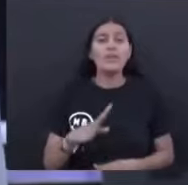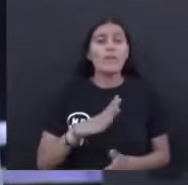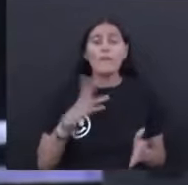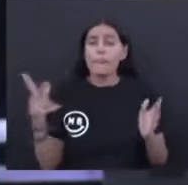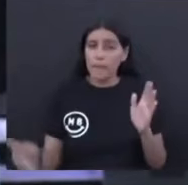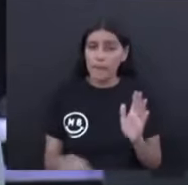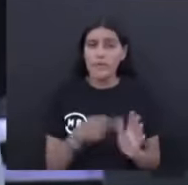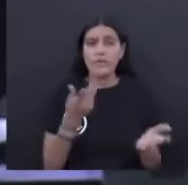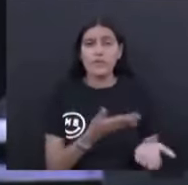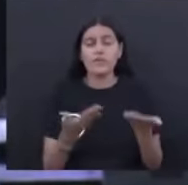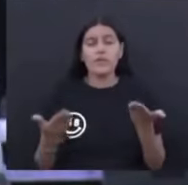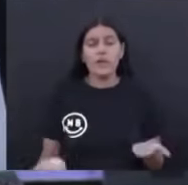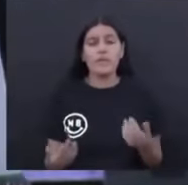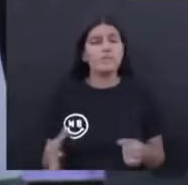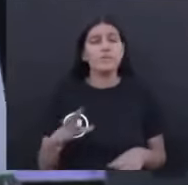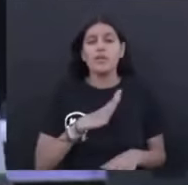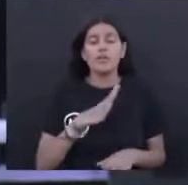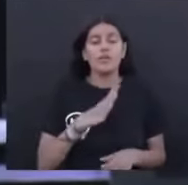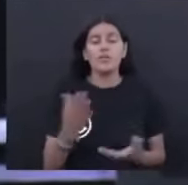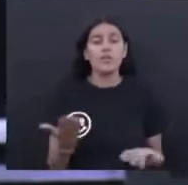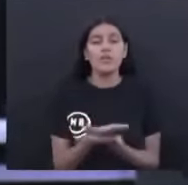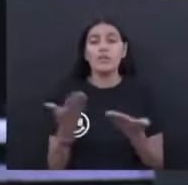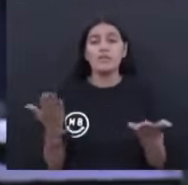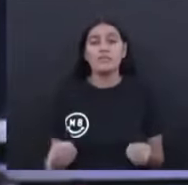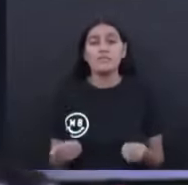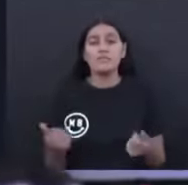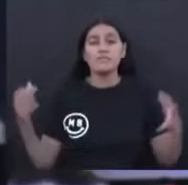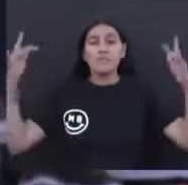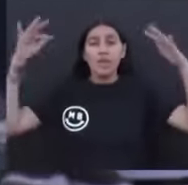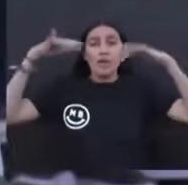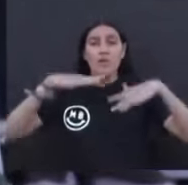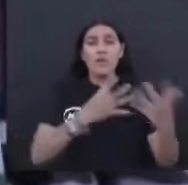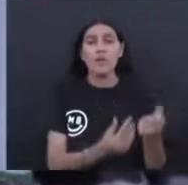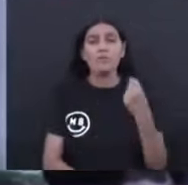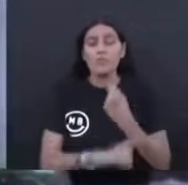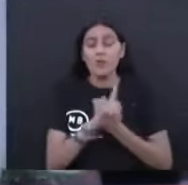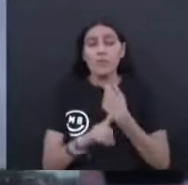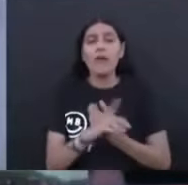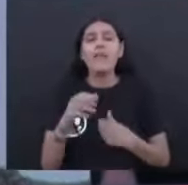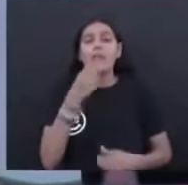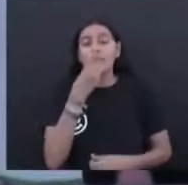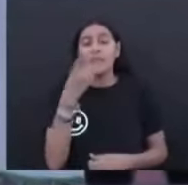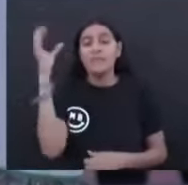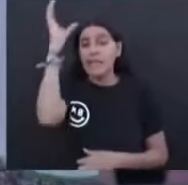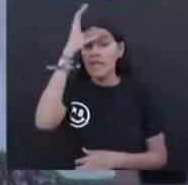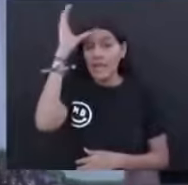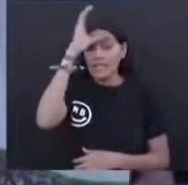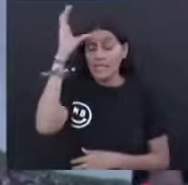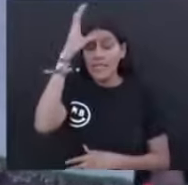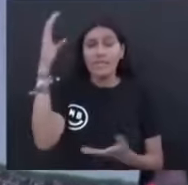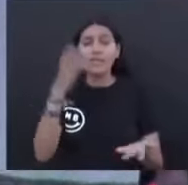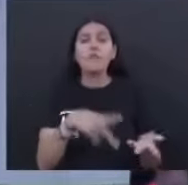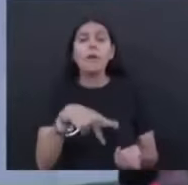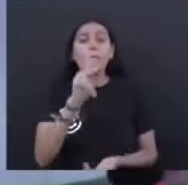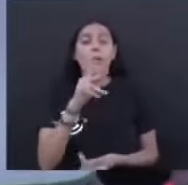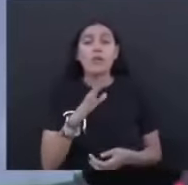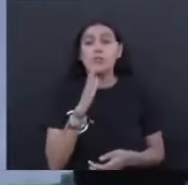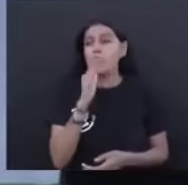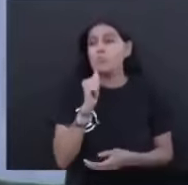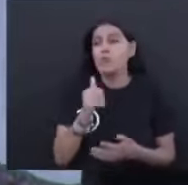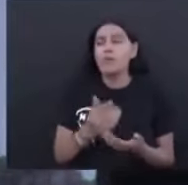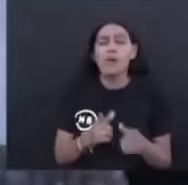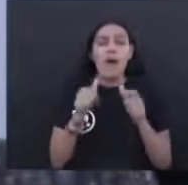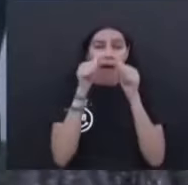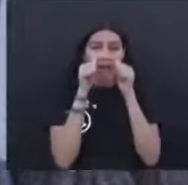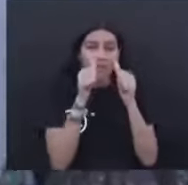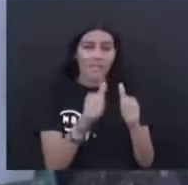en contingencia ambiental en la Ciudad de México. Dice que es científica, pero no pudo resolver el tema del agua